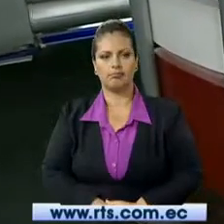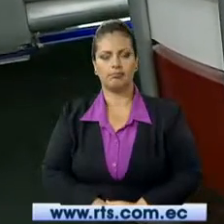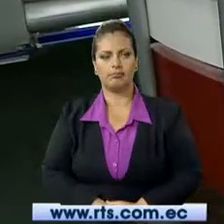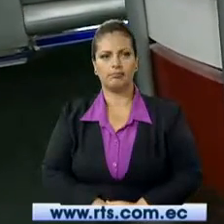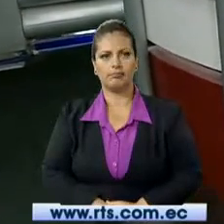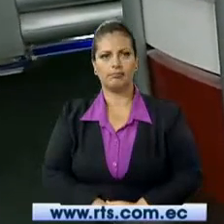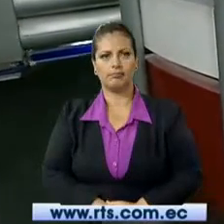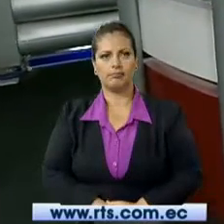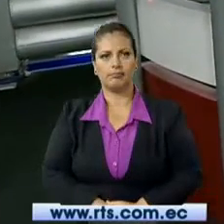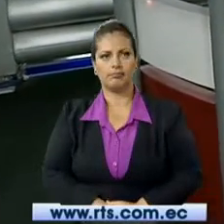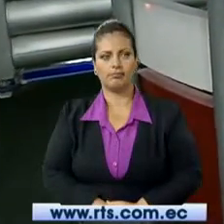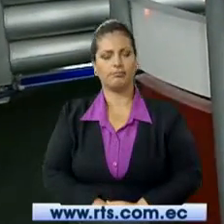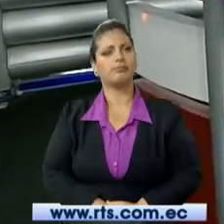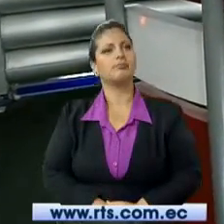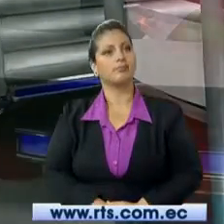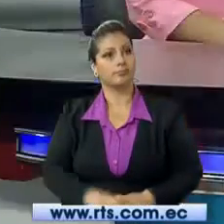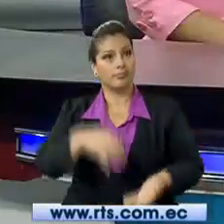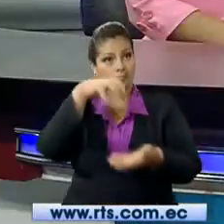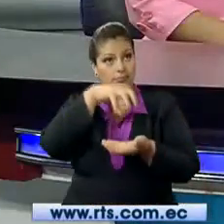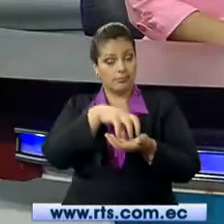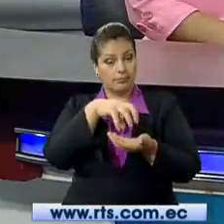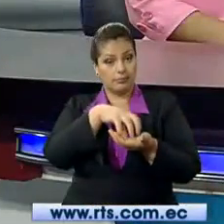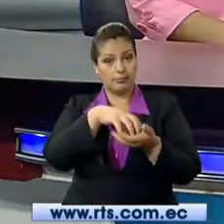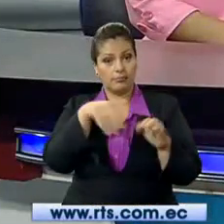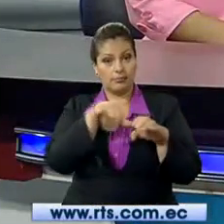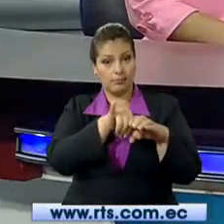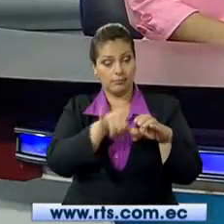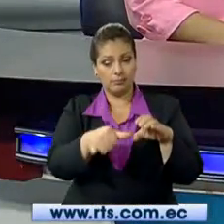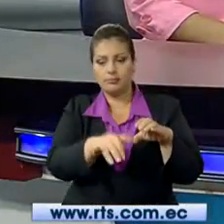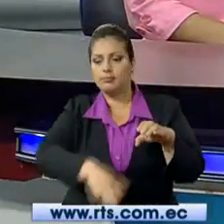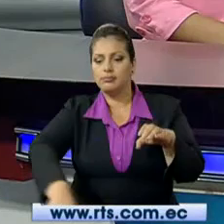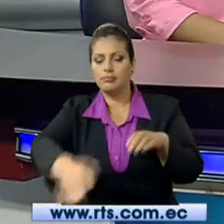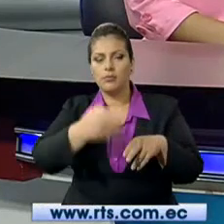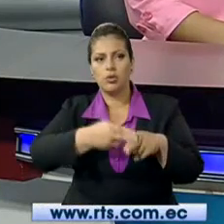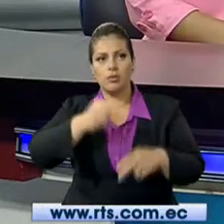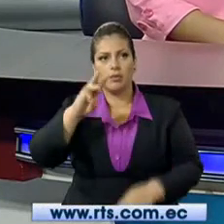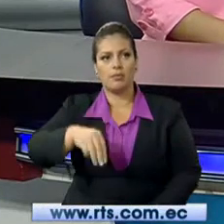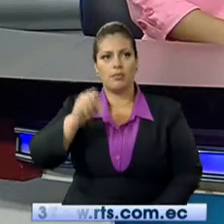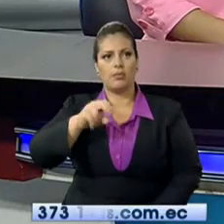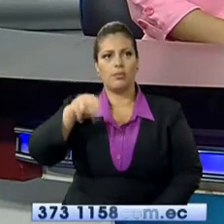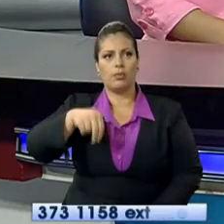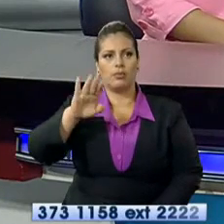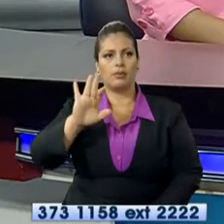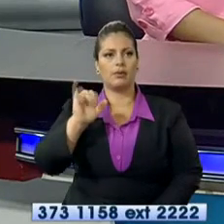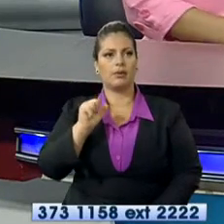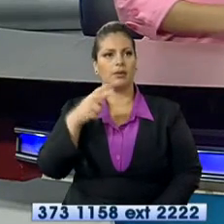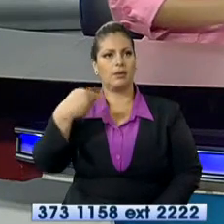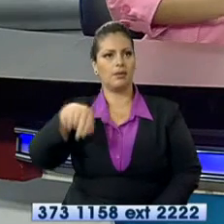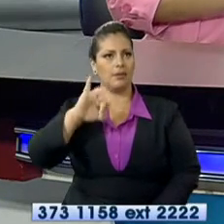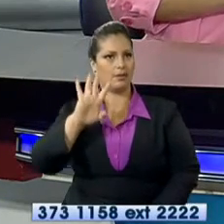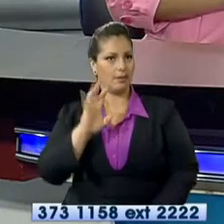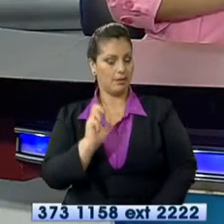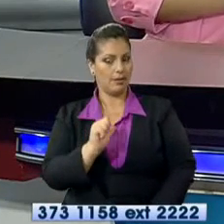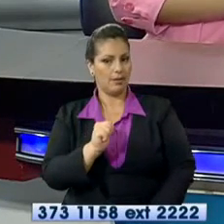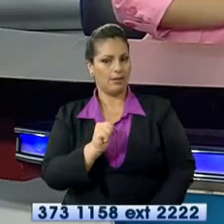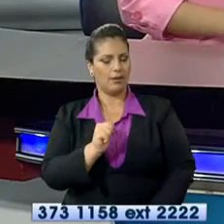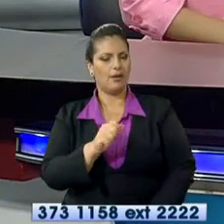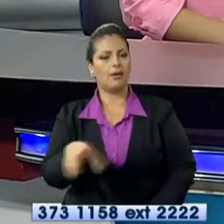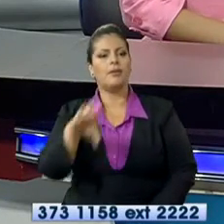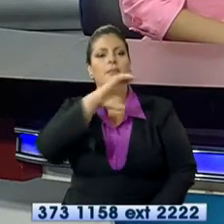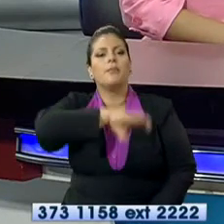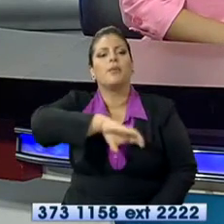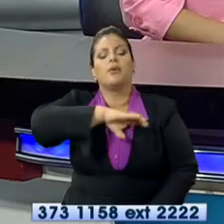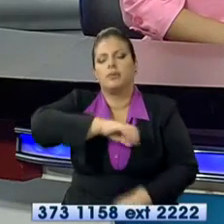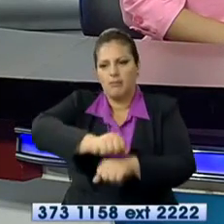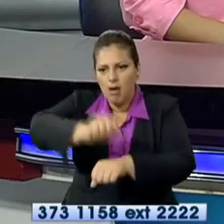Y en la comuna Montañita, en la provincia de Santa Elena, la policía antinarcóticos incautó dos bloques de alcaloide que aparentemente contenían marihuana